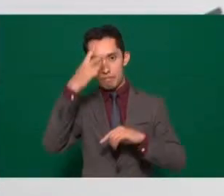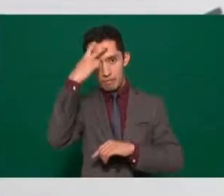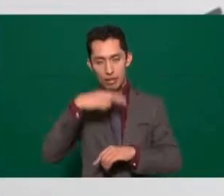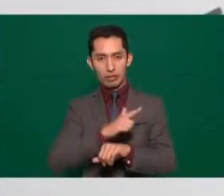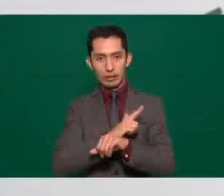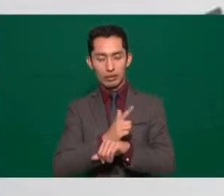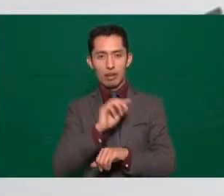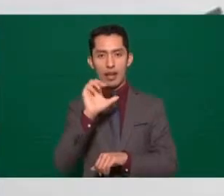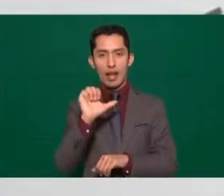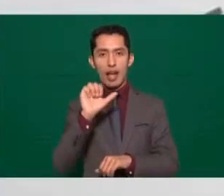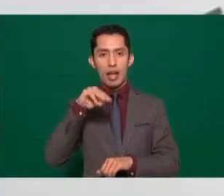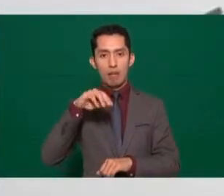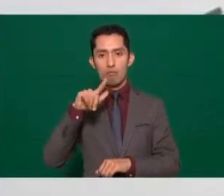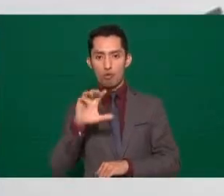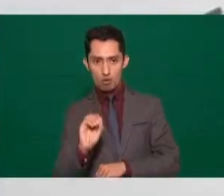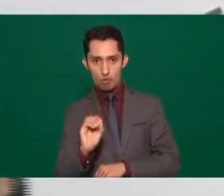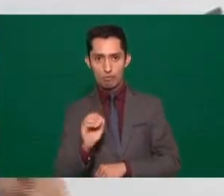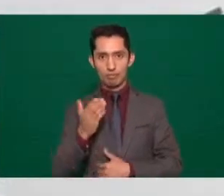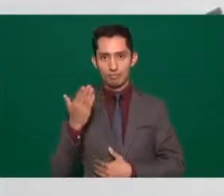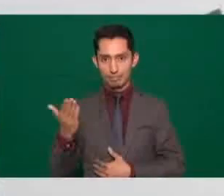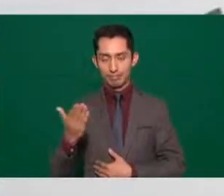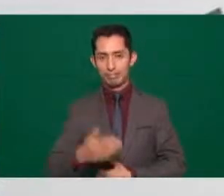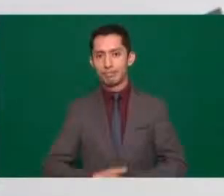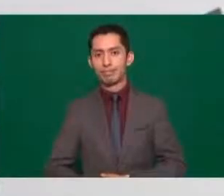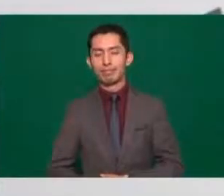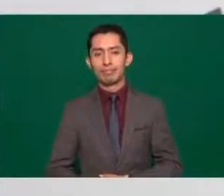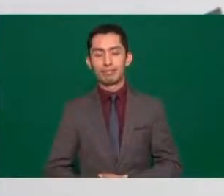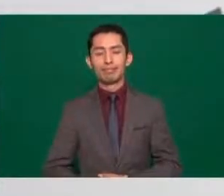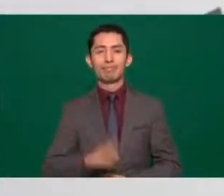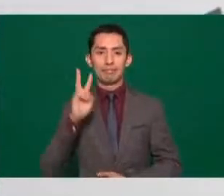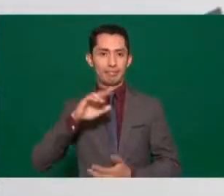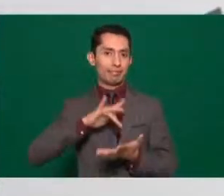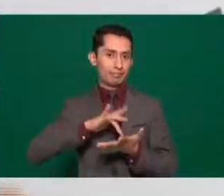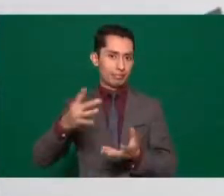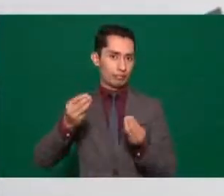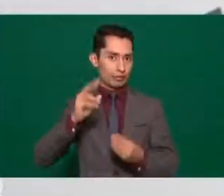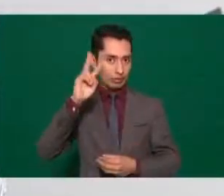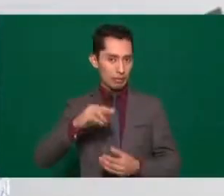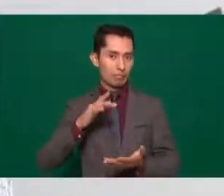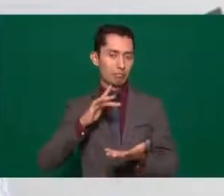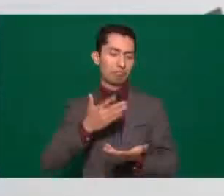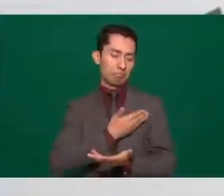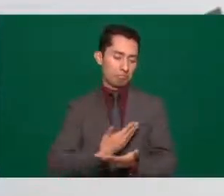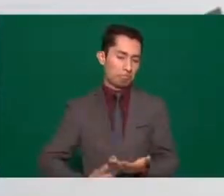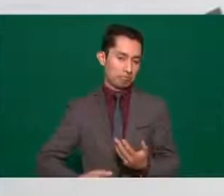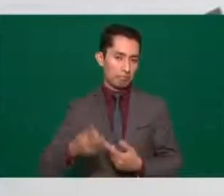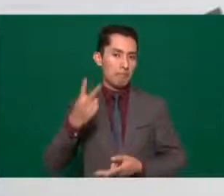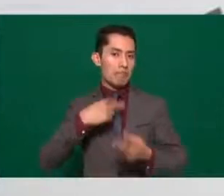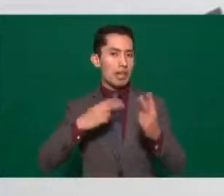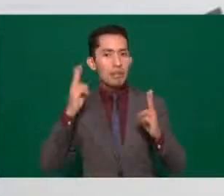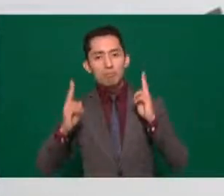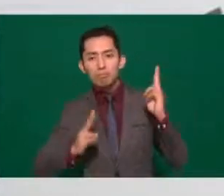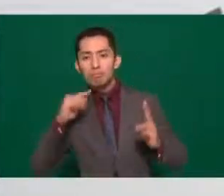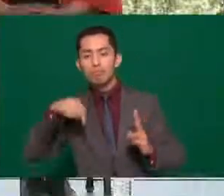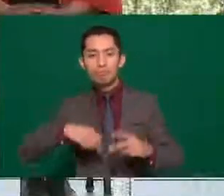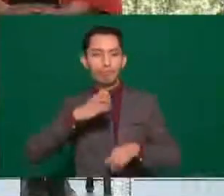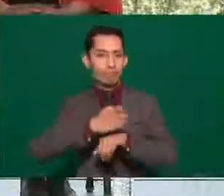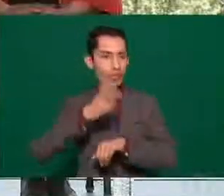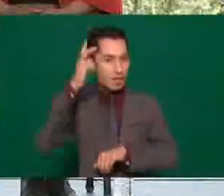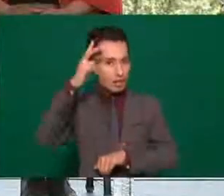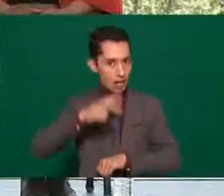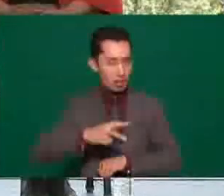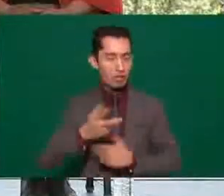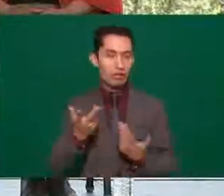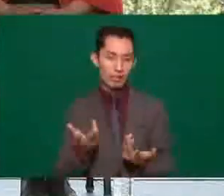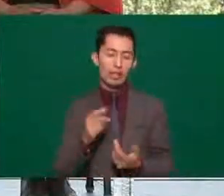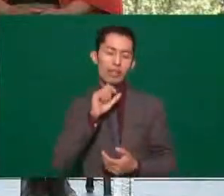licenciado Andrés Manuel López Obrador. Muchas gracias, señor presidente. por su visita a Hidalgo y por su visita